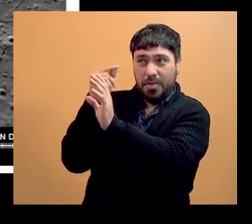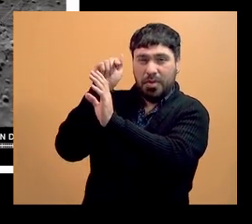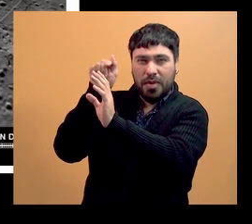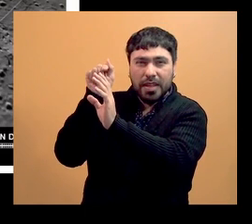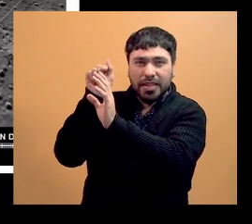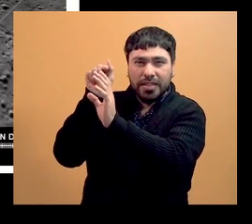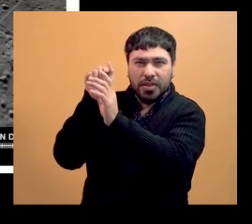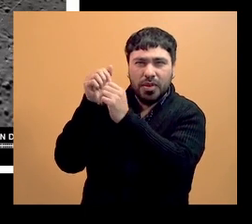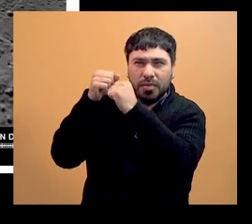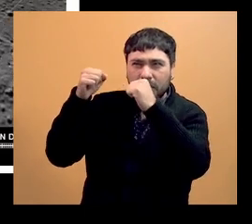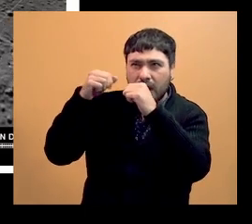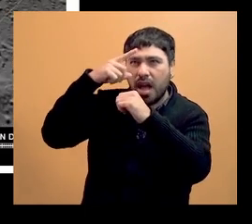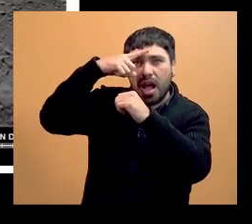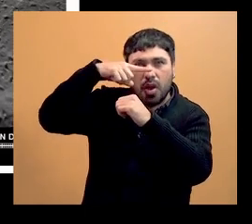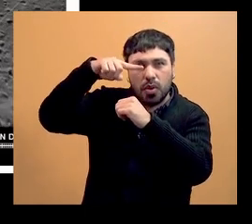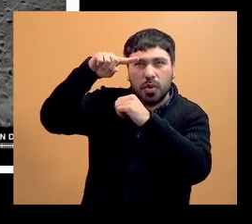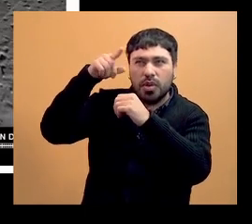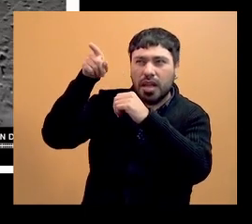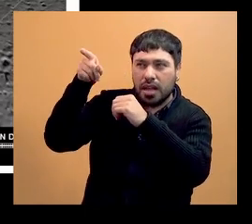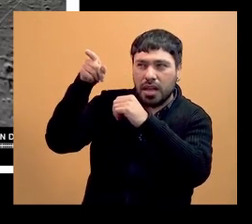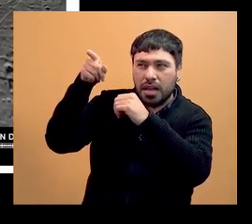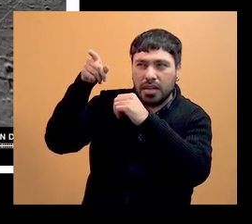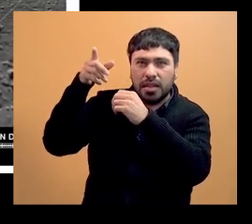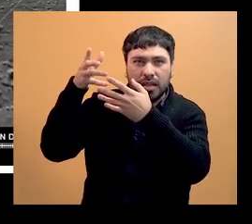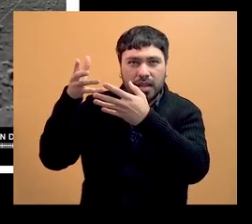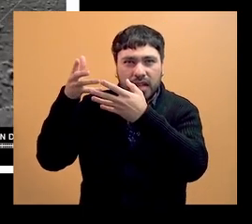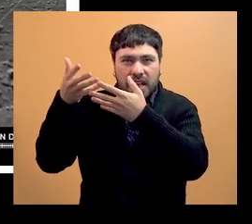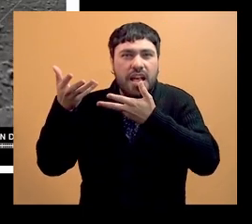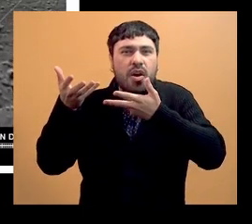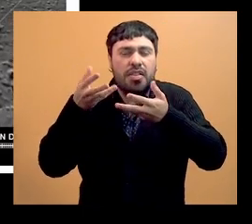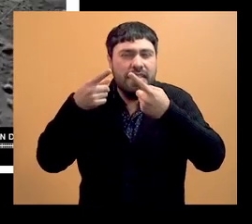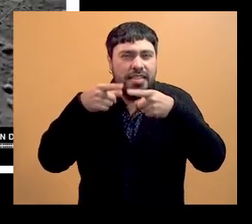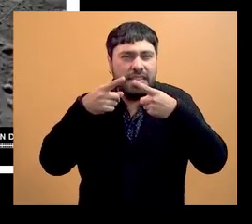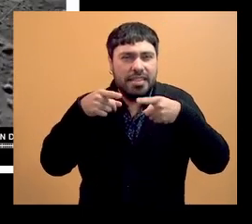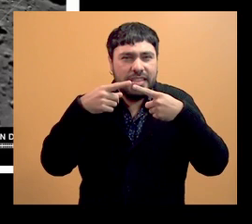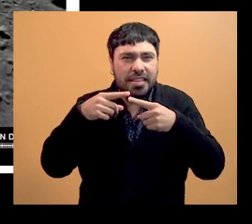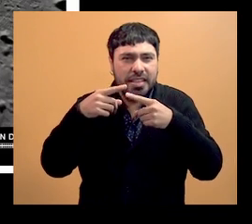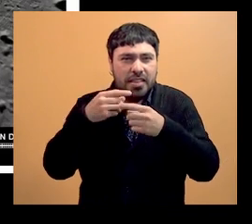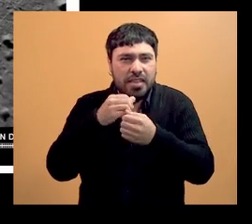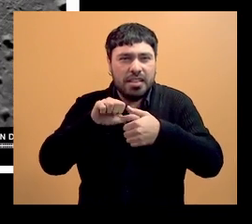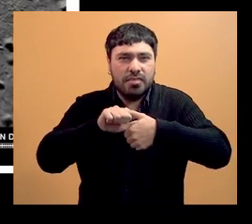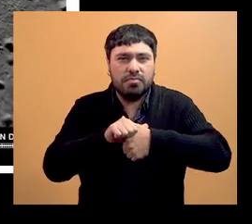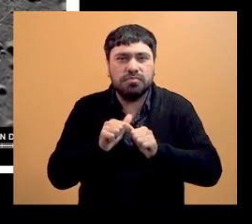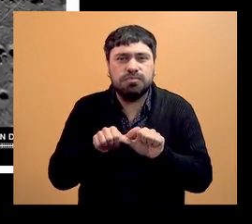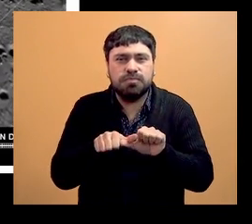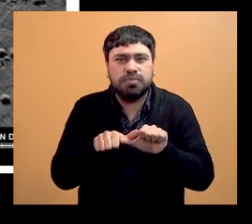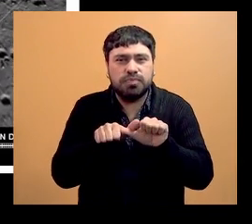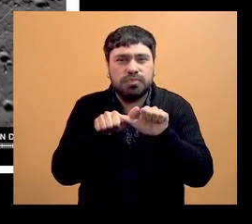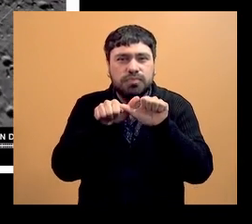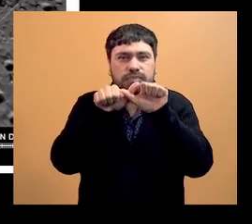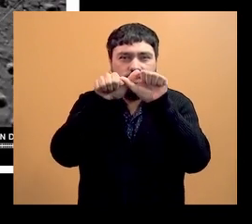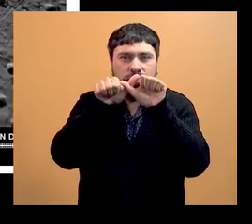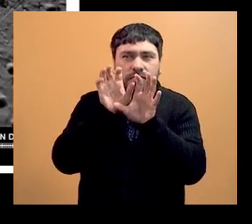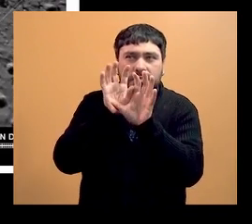hay satélites, tal como los satélites orbitan la Tierra, tenemos satélites orbitando la Luna, no solo de la Agencia Espacial Norteamericana, también de la rusa y